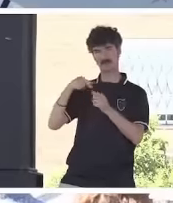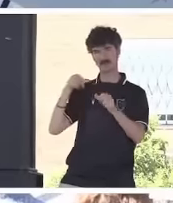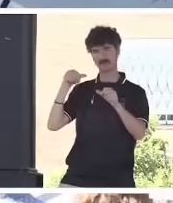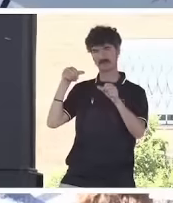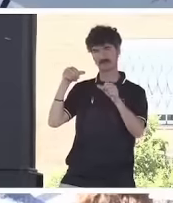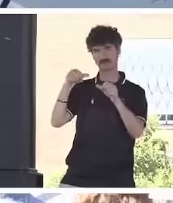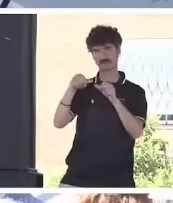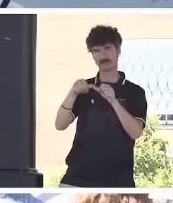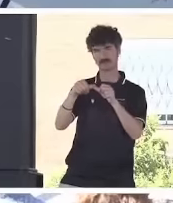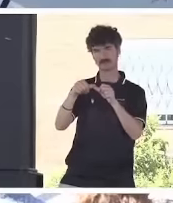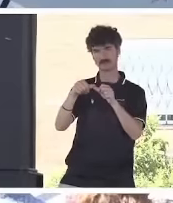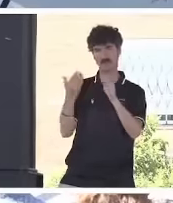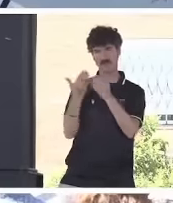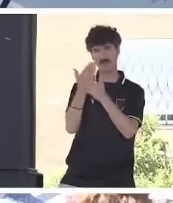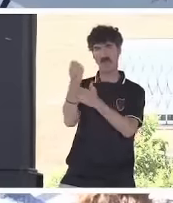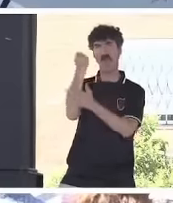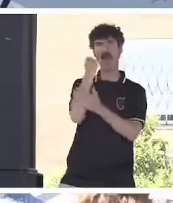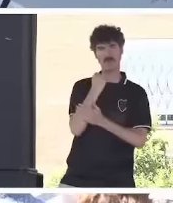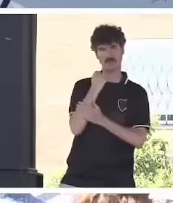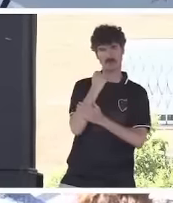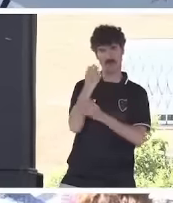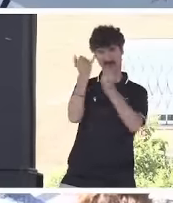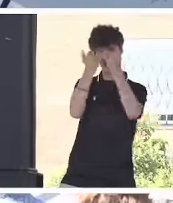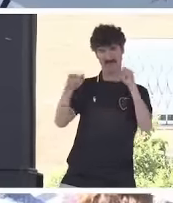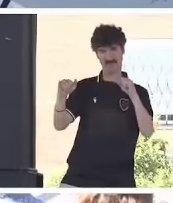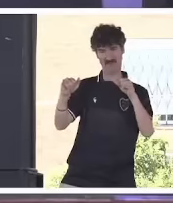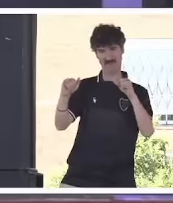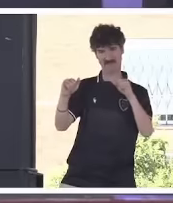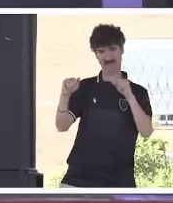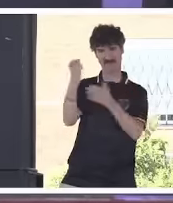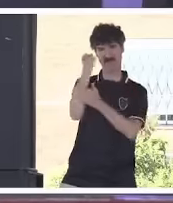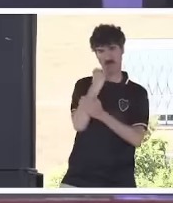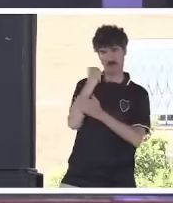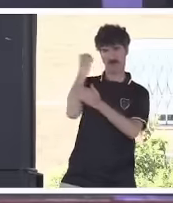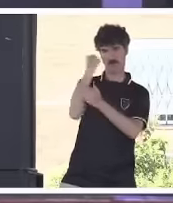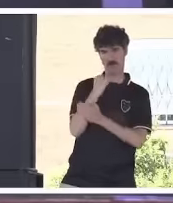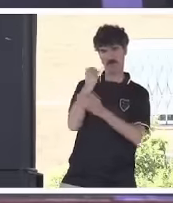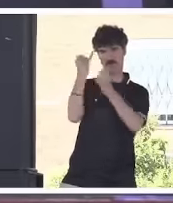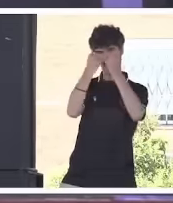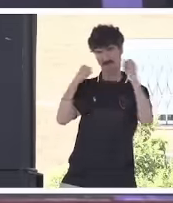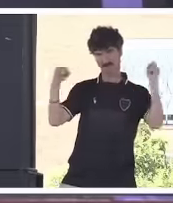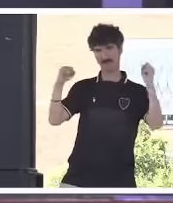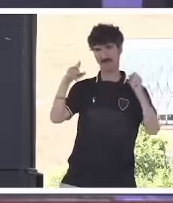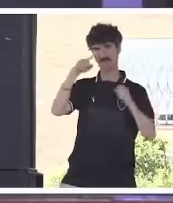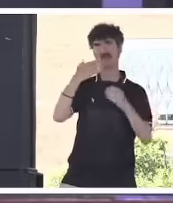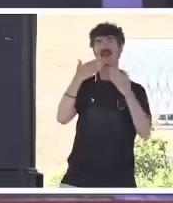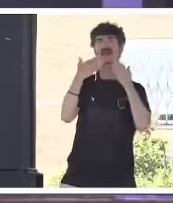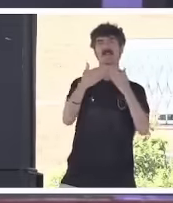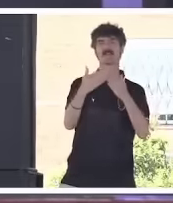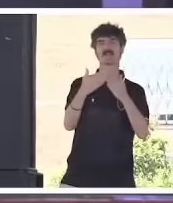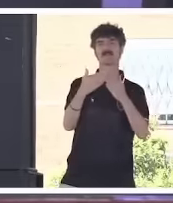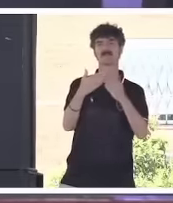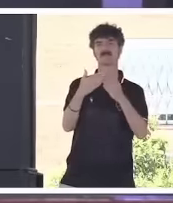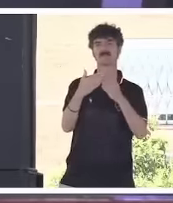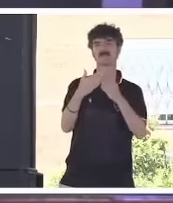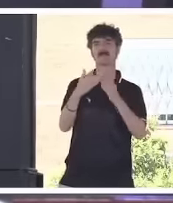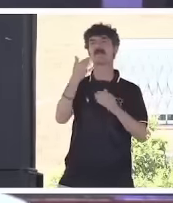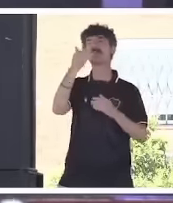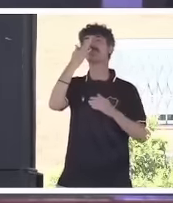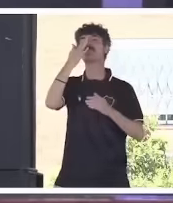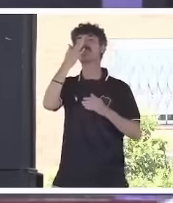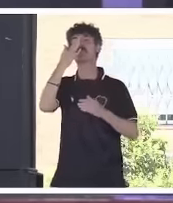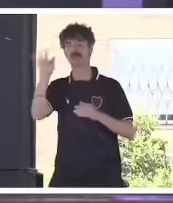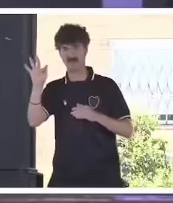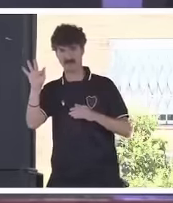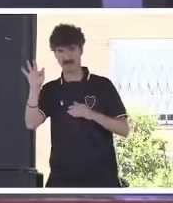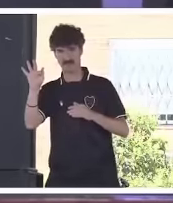estado mandando su apoyo para esta fiesta y también para esta campaña. Quiero darle las gracias desde aquí a la Francia Insumisa, con Manon